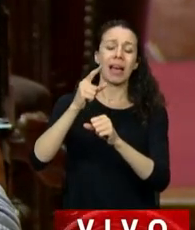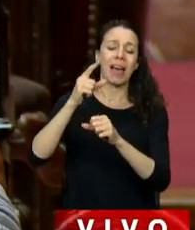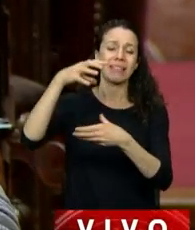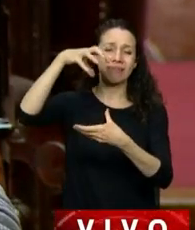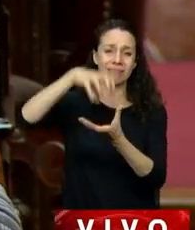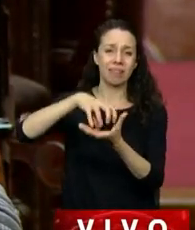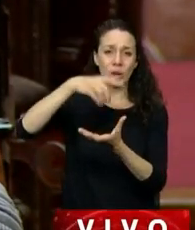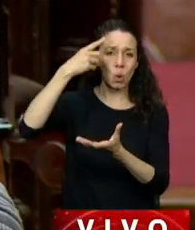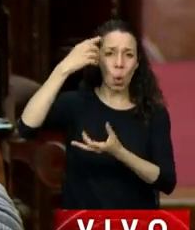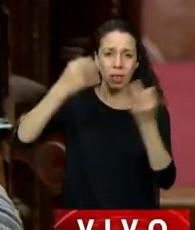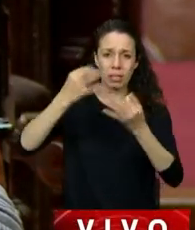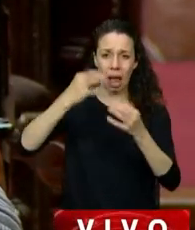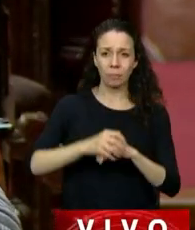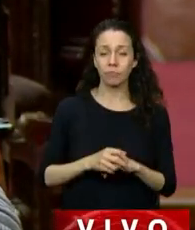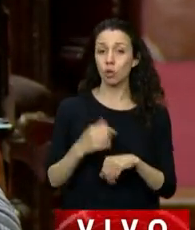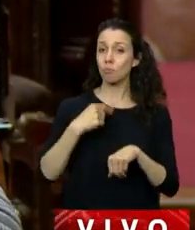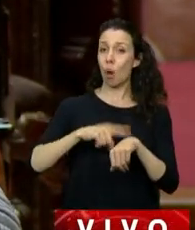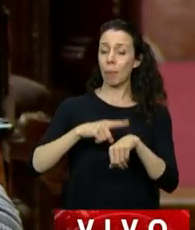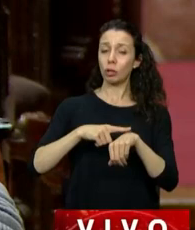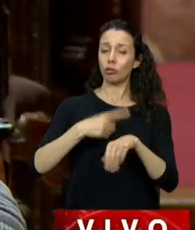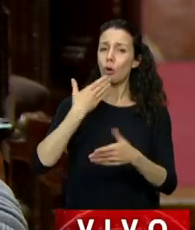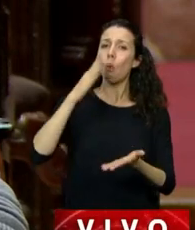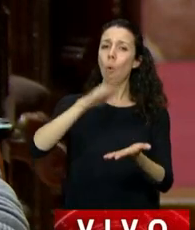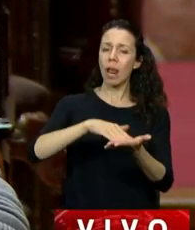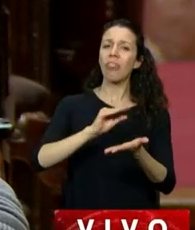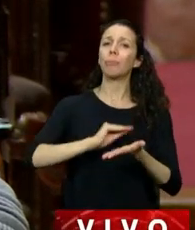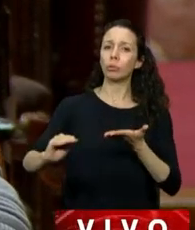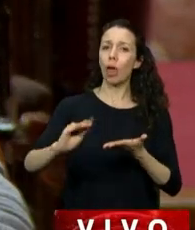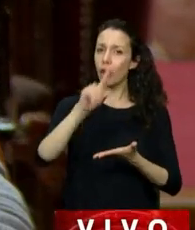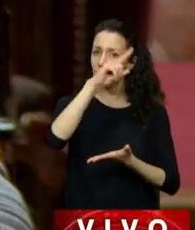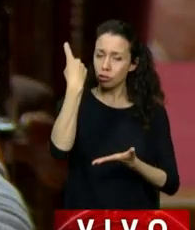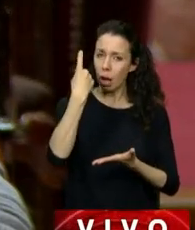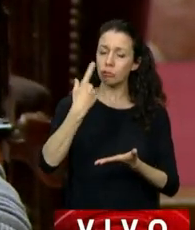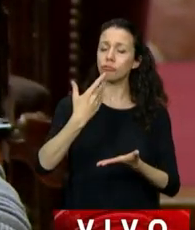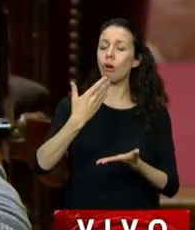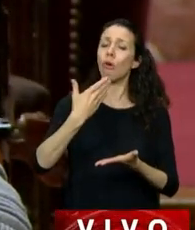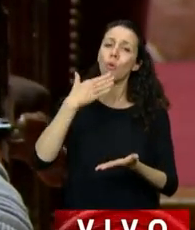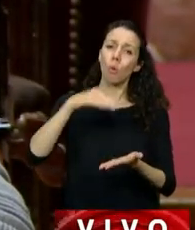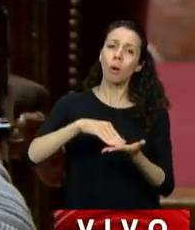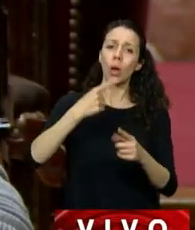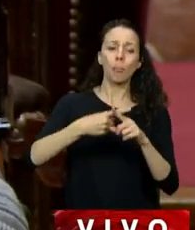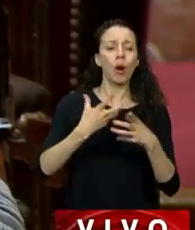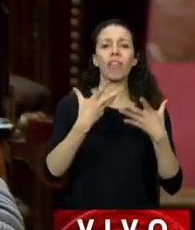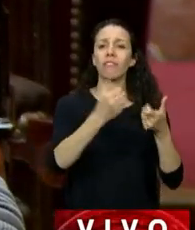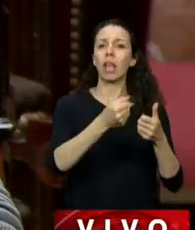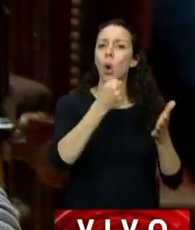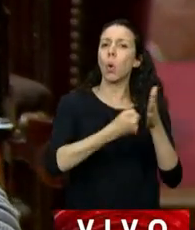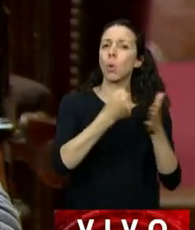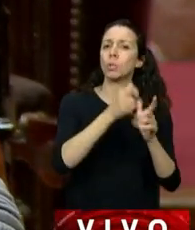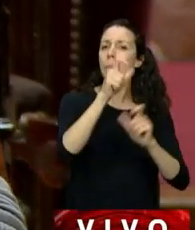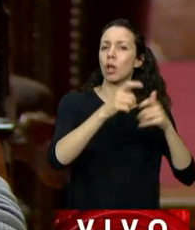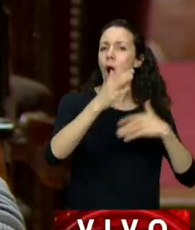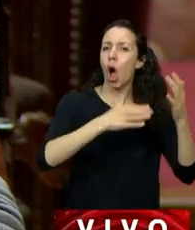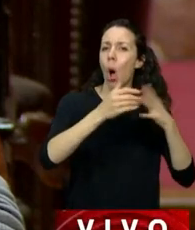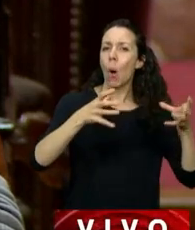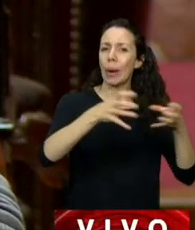Cuando juré como diputado nacional, juré en defensa de las luchas obreras y la verdad que me molesta y mucho tener